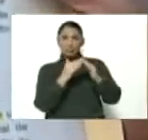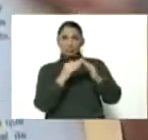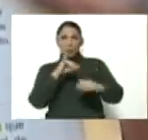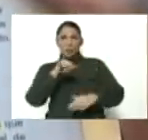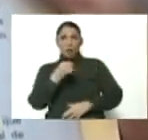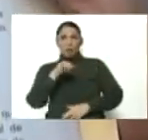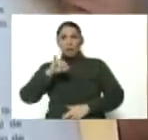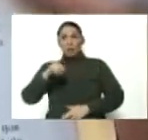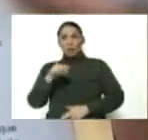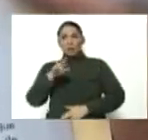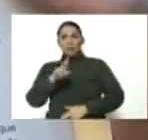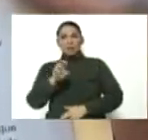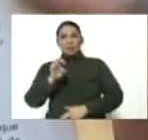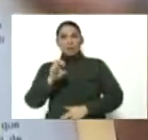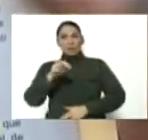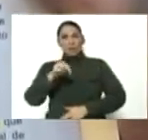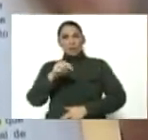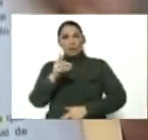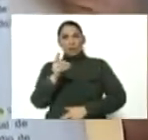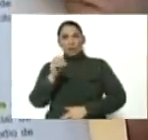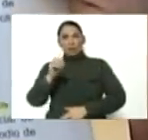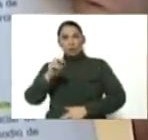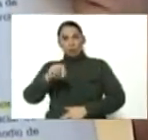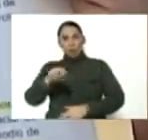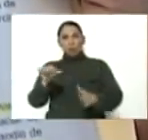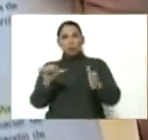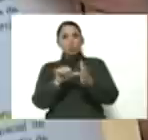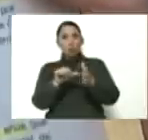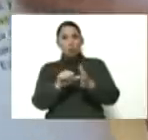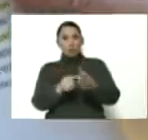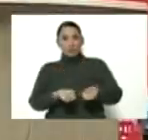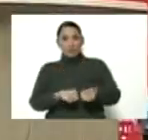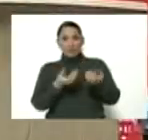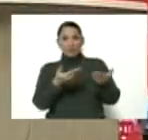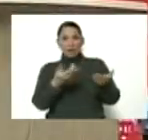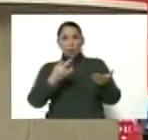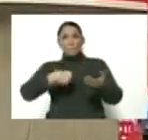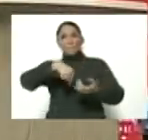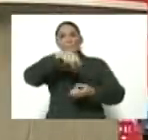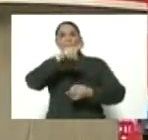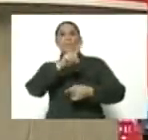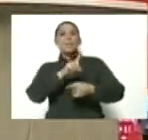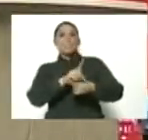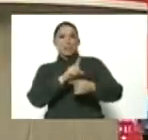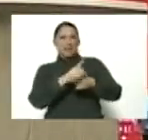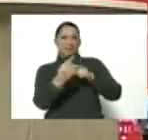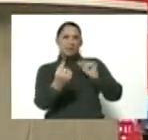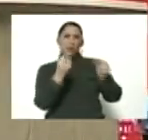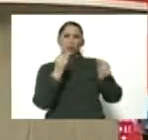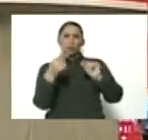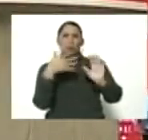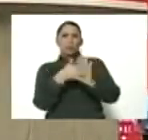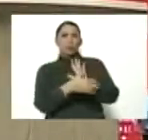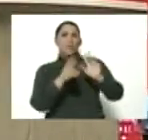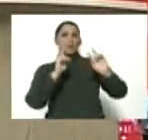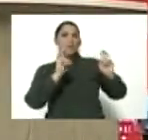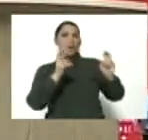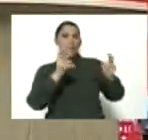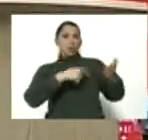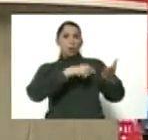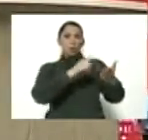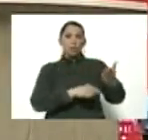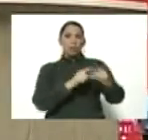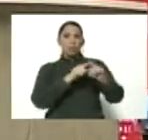JJ Rendón y donde se dieron las primeras discusiones de los términos del contrato